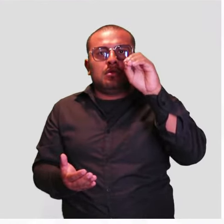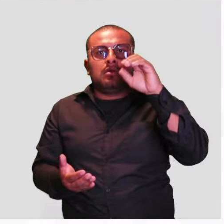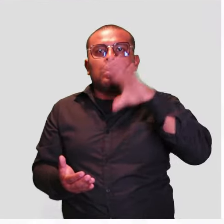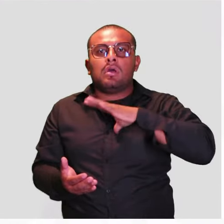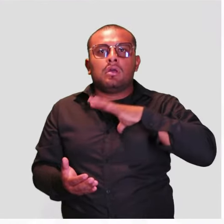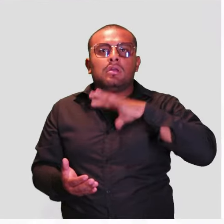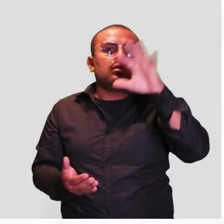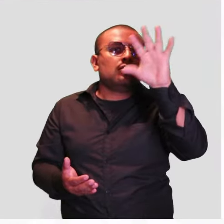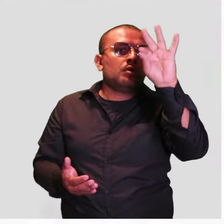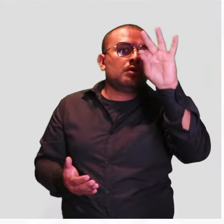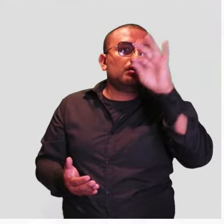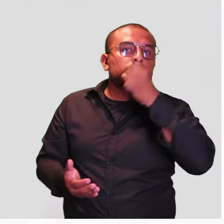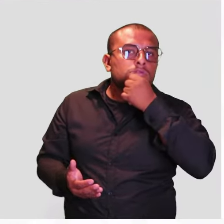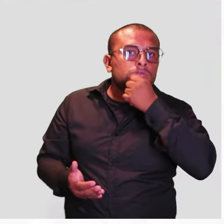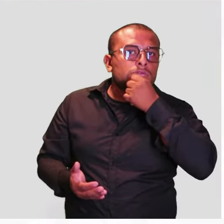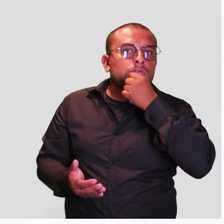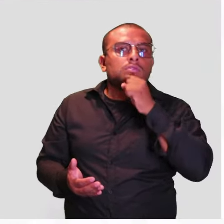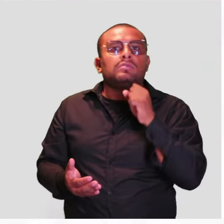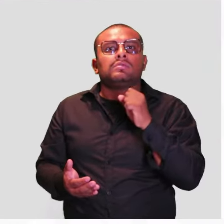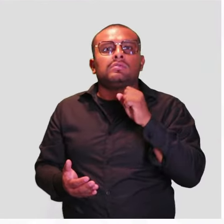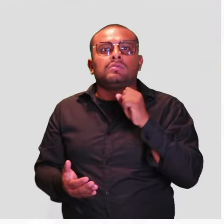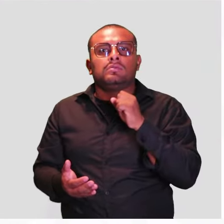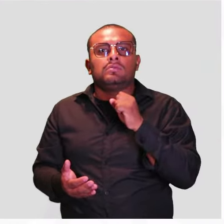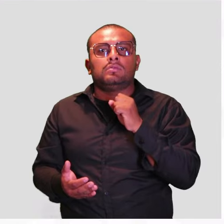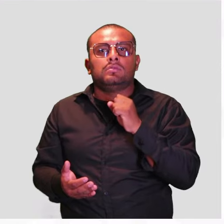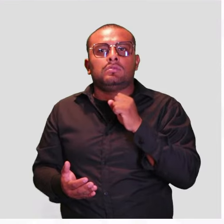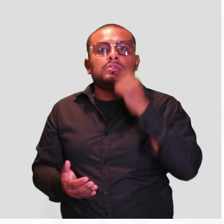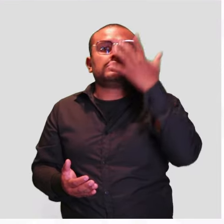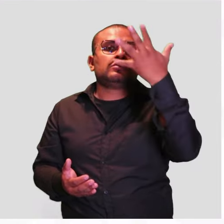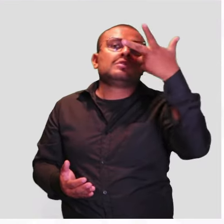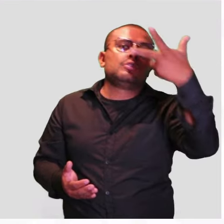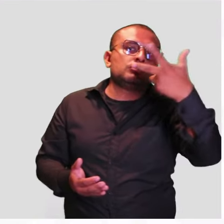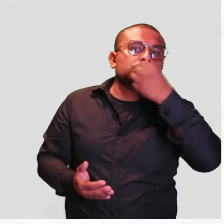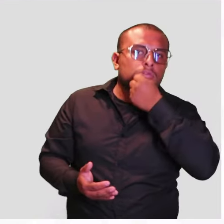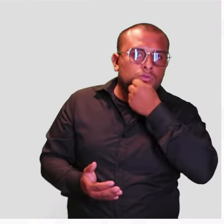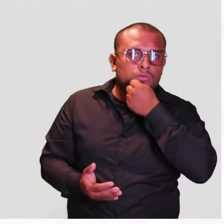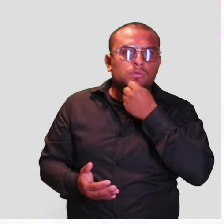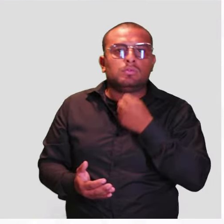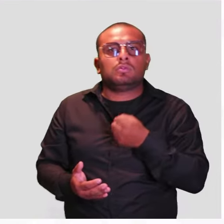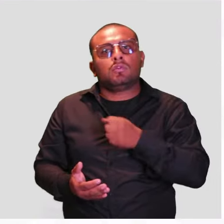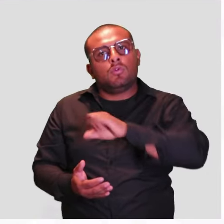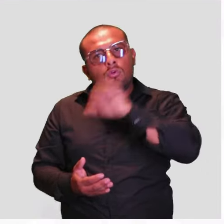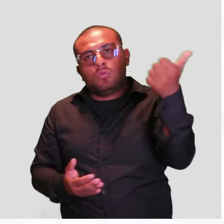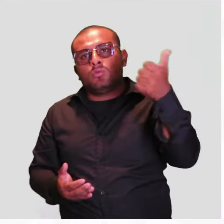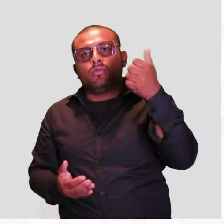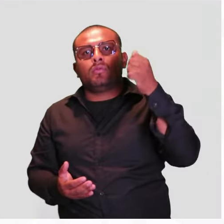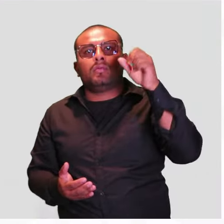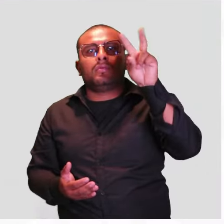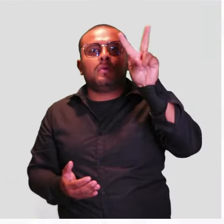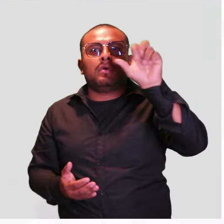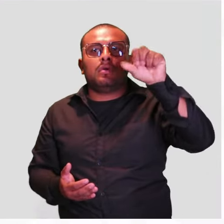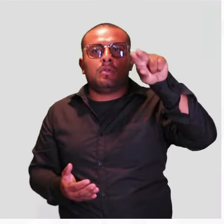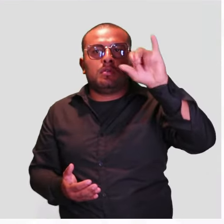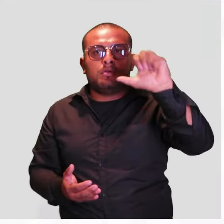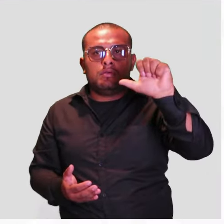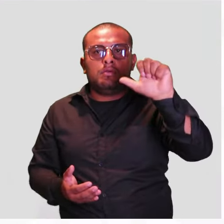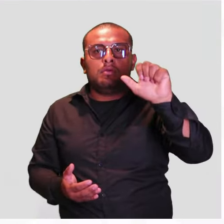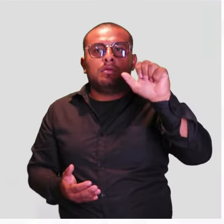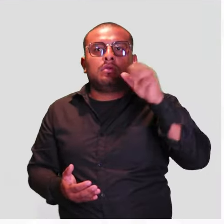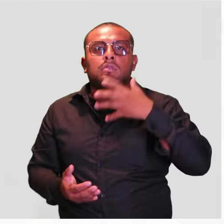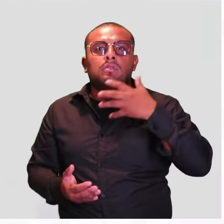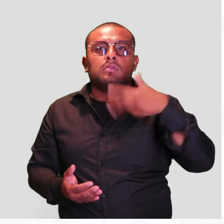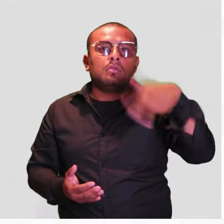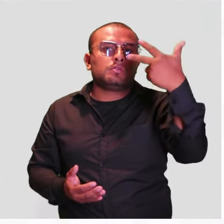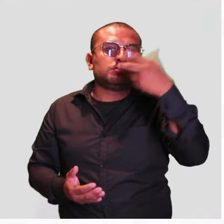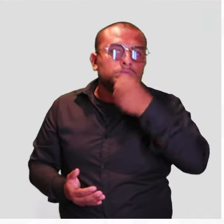Candidato Víctor Rocha, le restan 58 segundos. Candidata Vania Camacho, le restan 13 segundos. Y candidato